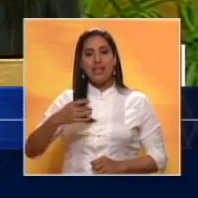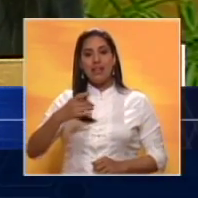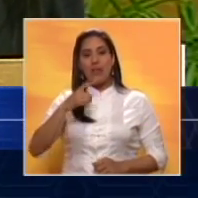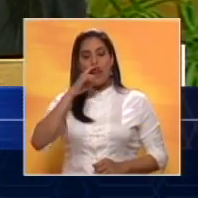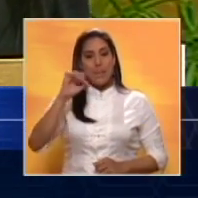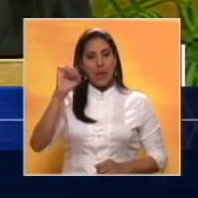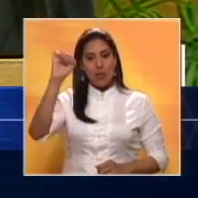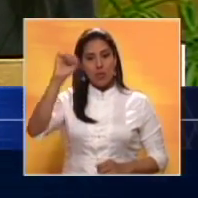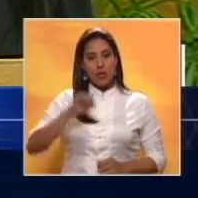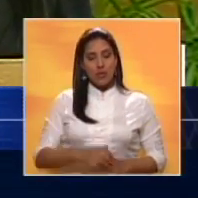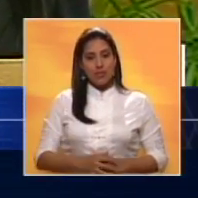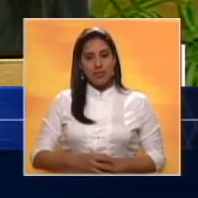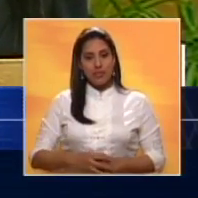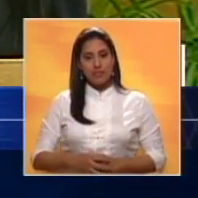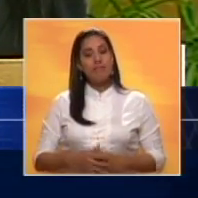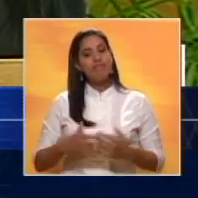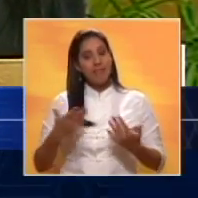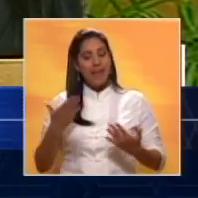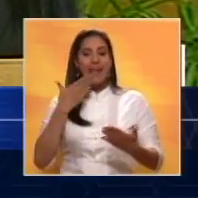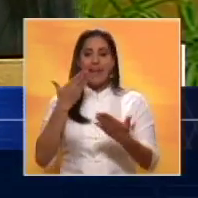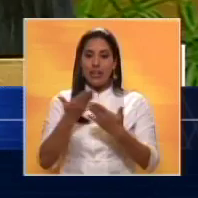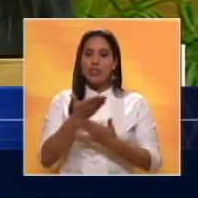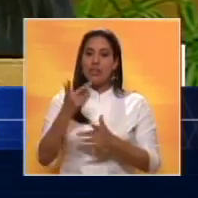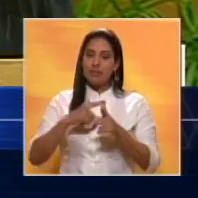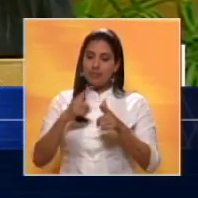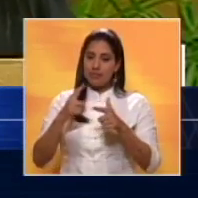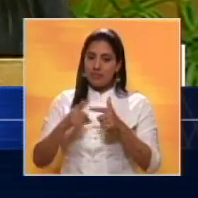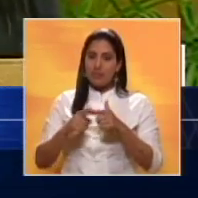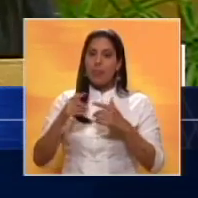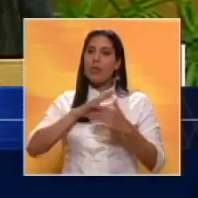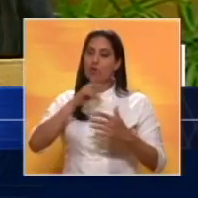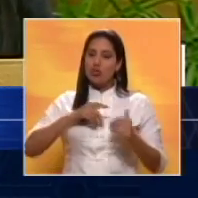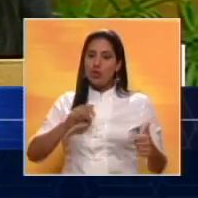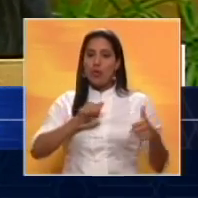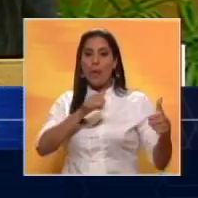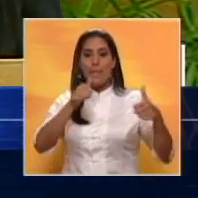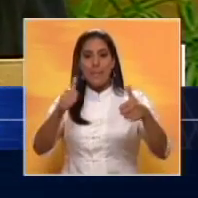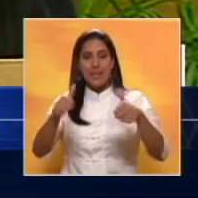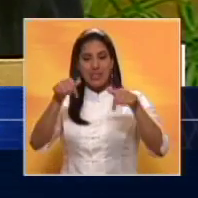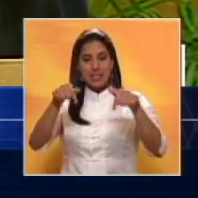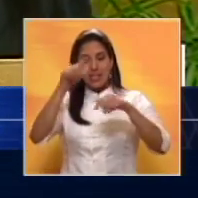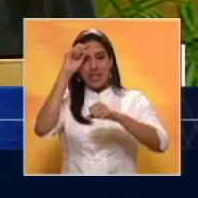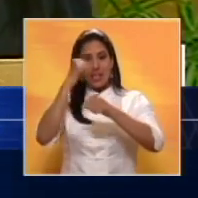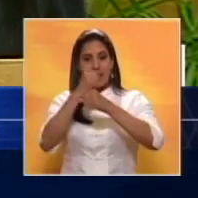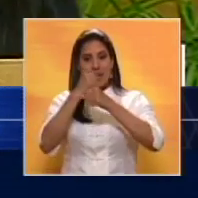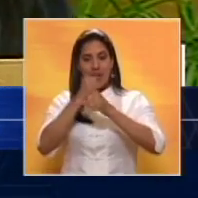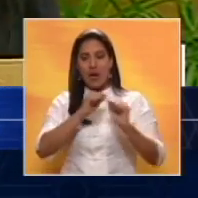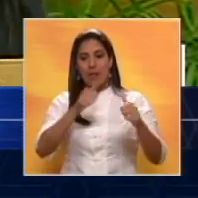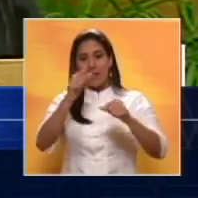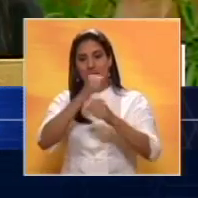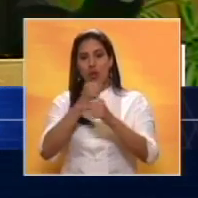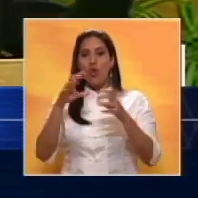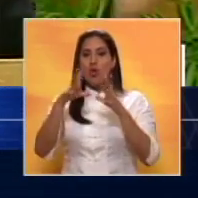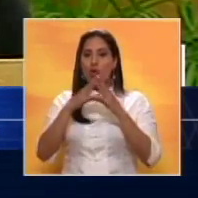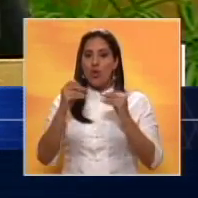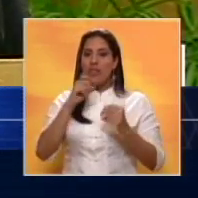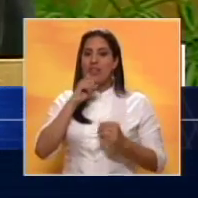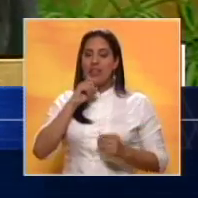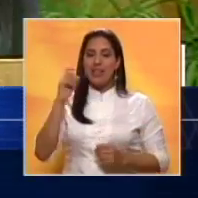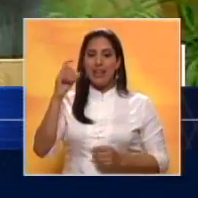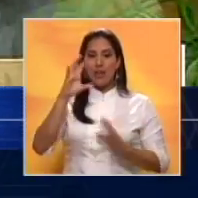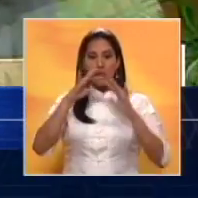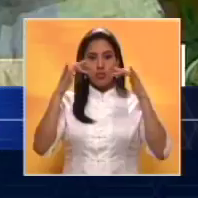República, Nicolás Maduro Moro. Agradecemos entonces, damos inicio con esta jornada de trabajo donde está